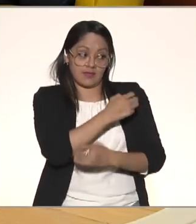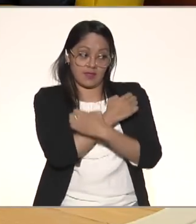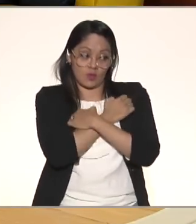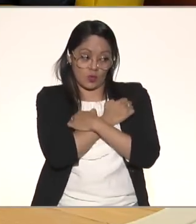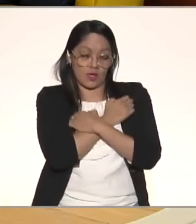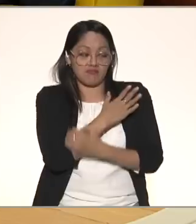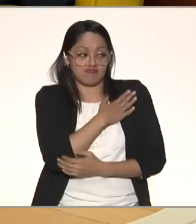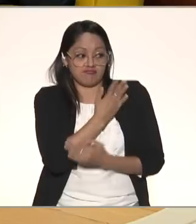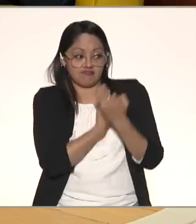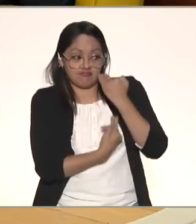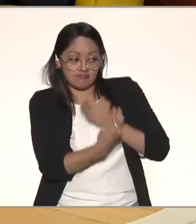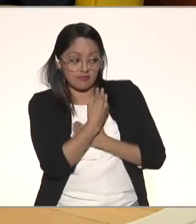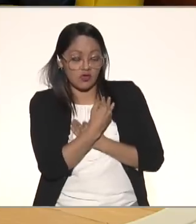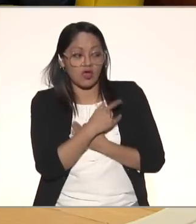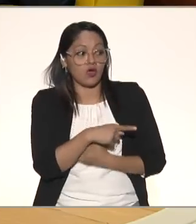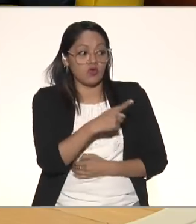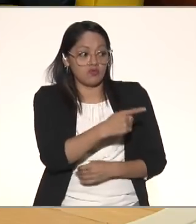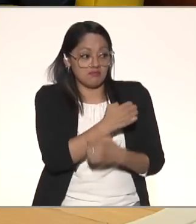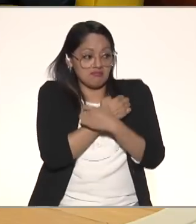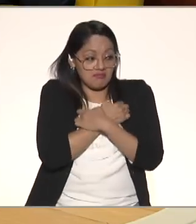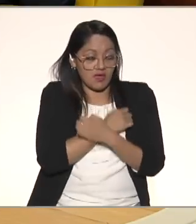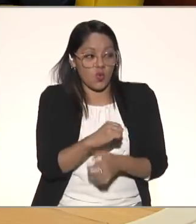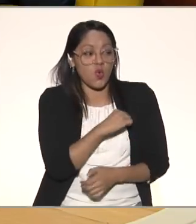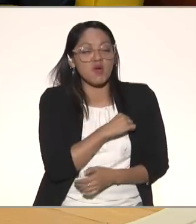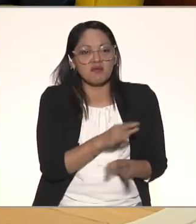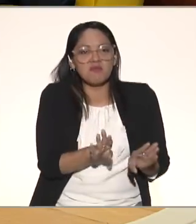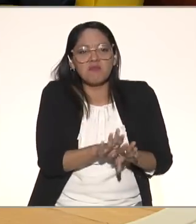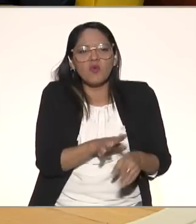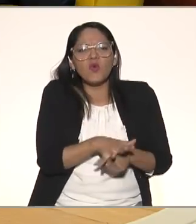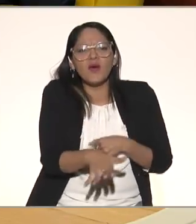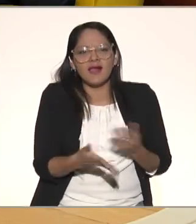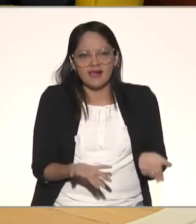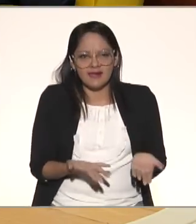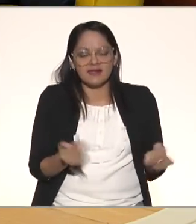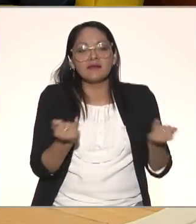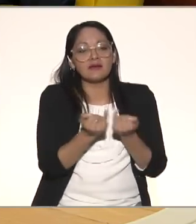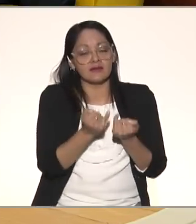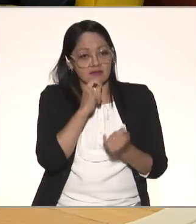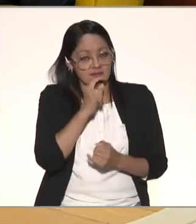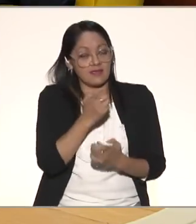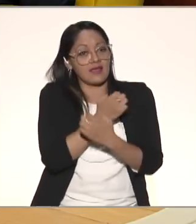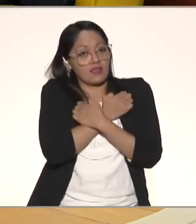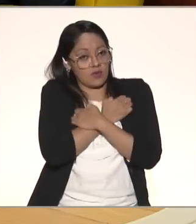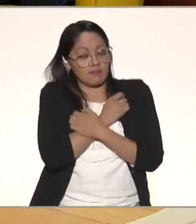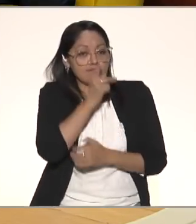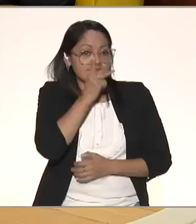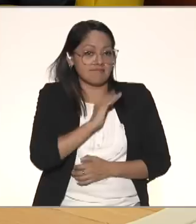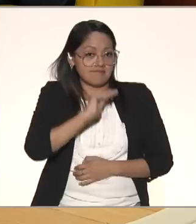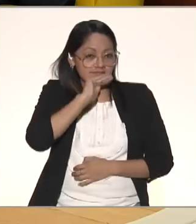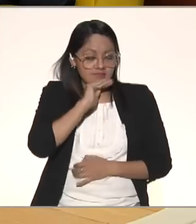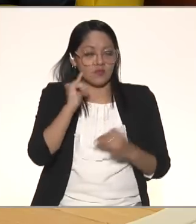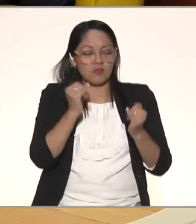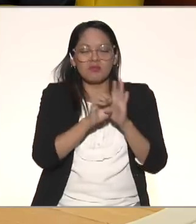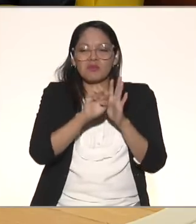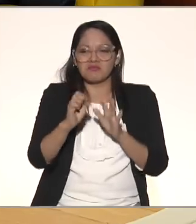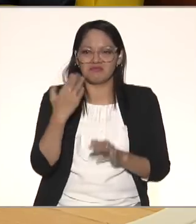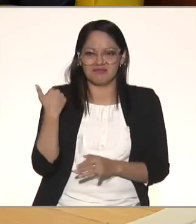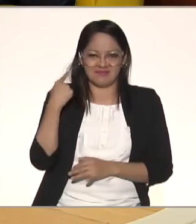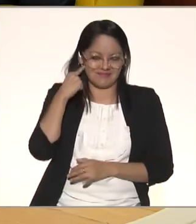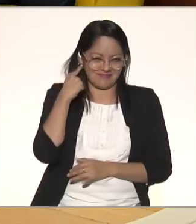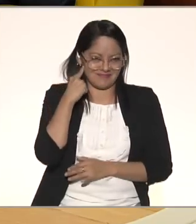generoso o te educan a ser egoísta. O tiene también que ver la educación que te dan los papás. Porque ese comentario, por ejemplo,